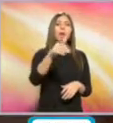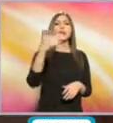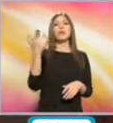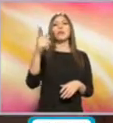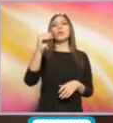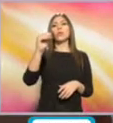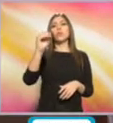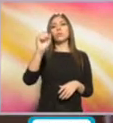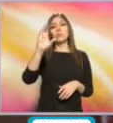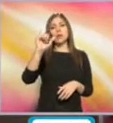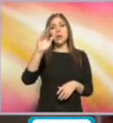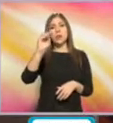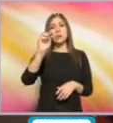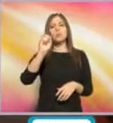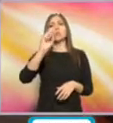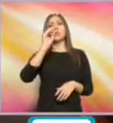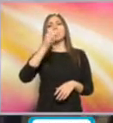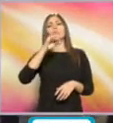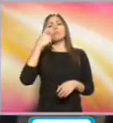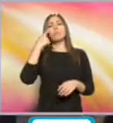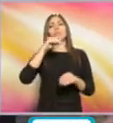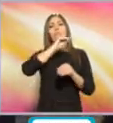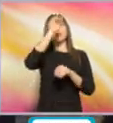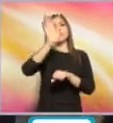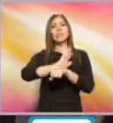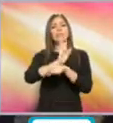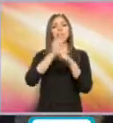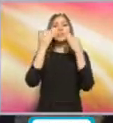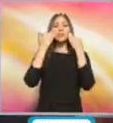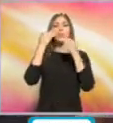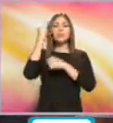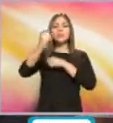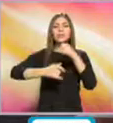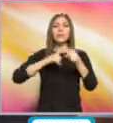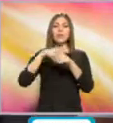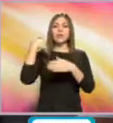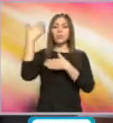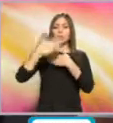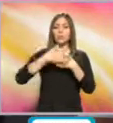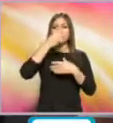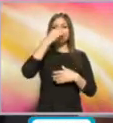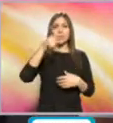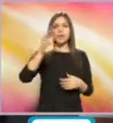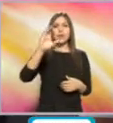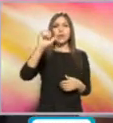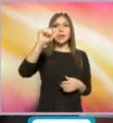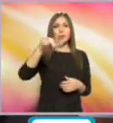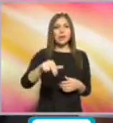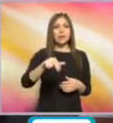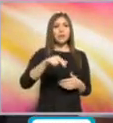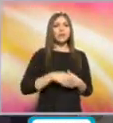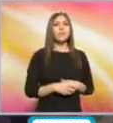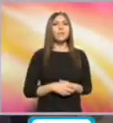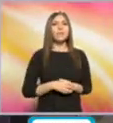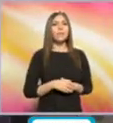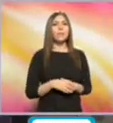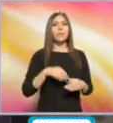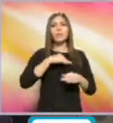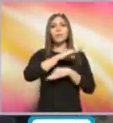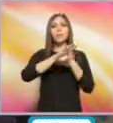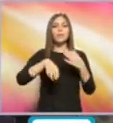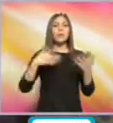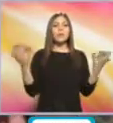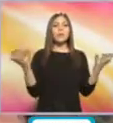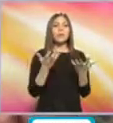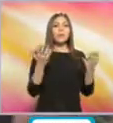sí, o festivales internacionales, ahora está por empezar Cannes. Claro. Bueno, pues todos los realizadores